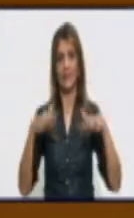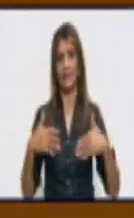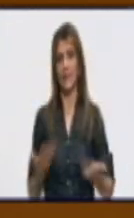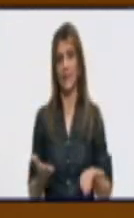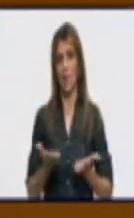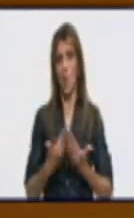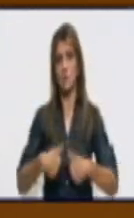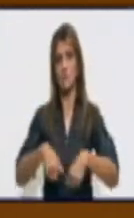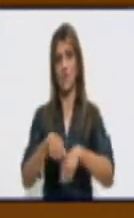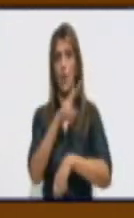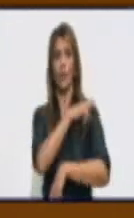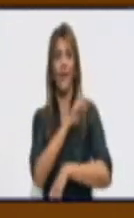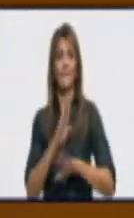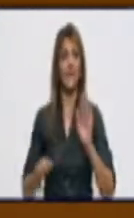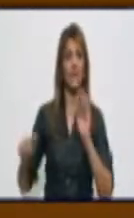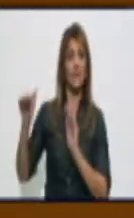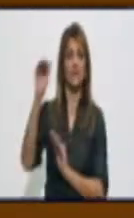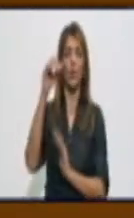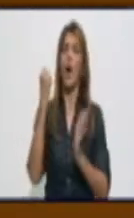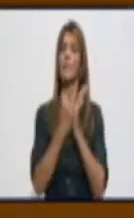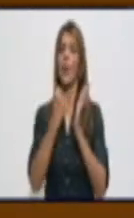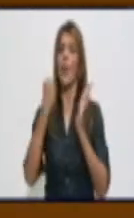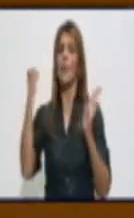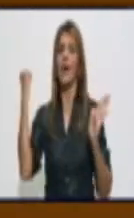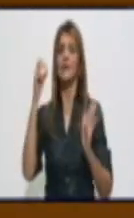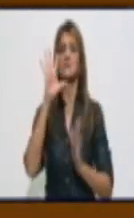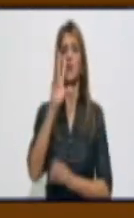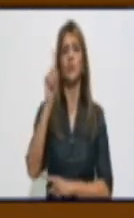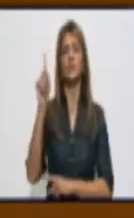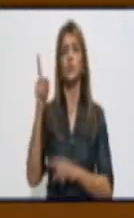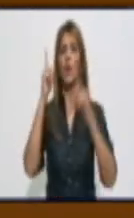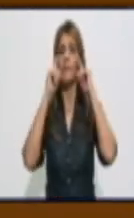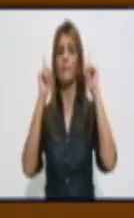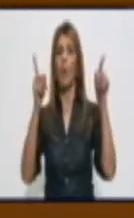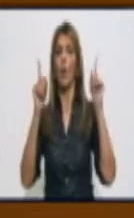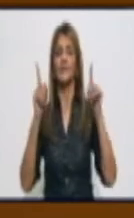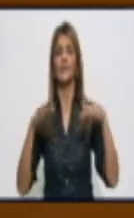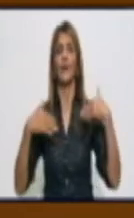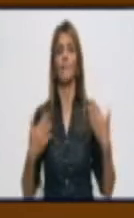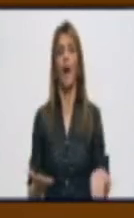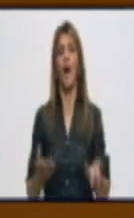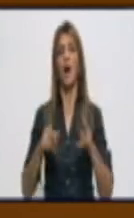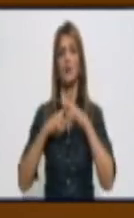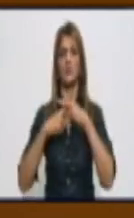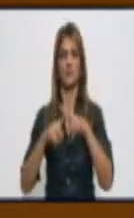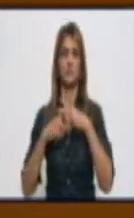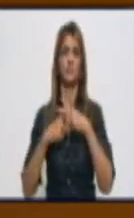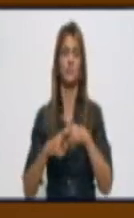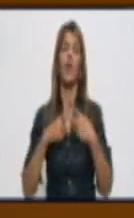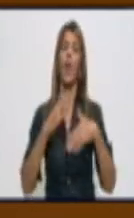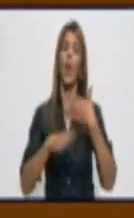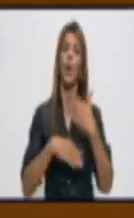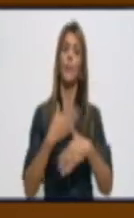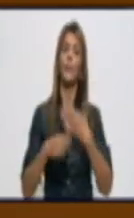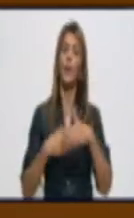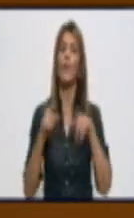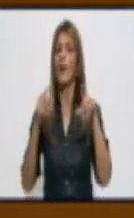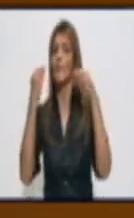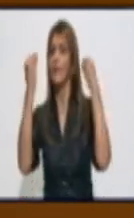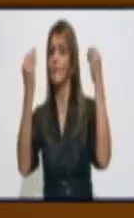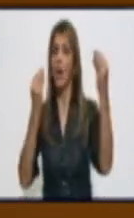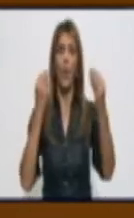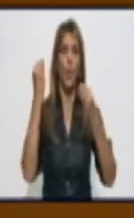aprobara 51 políticas para resolver estos problemas de